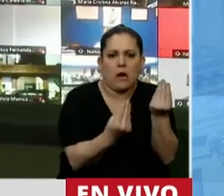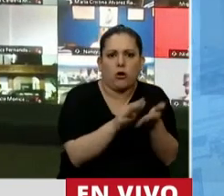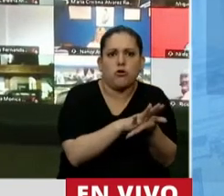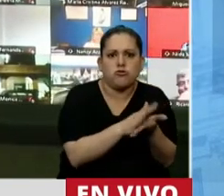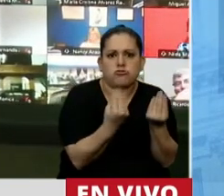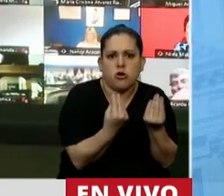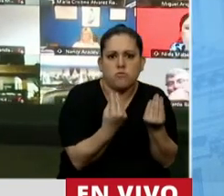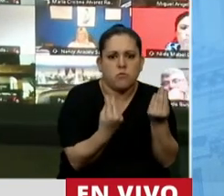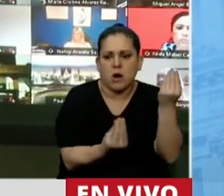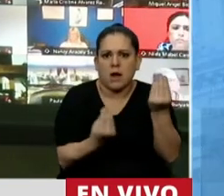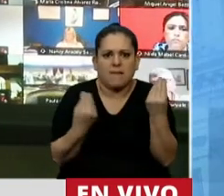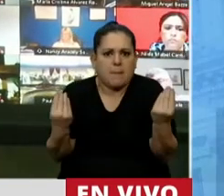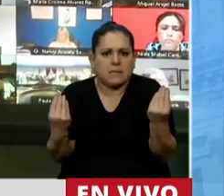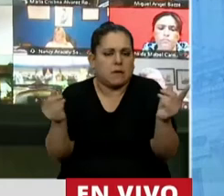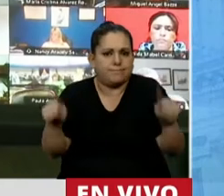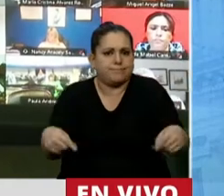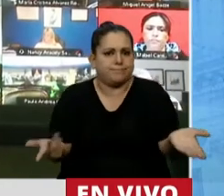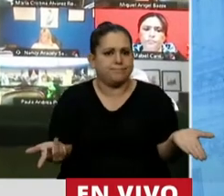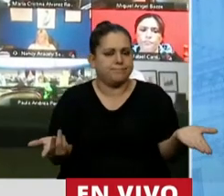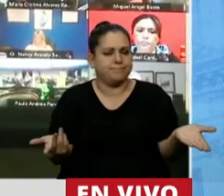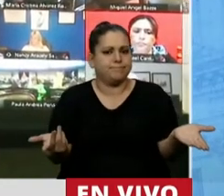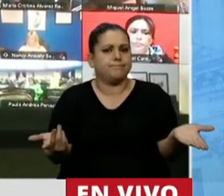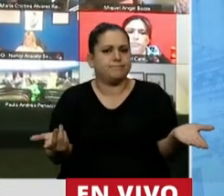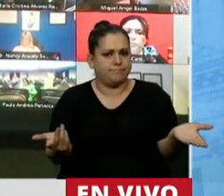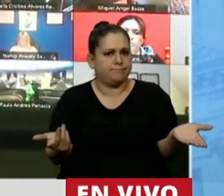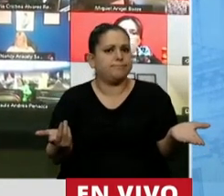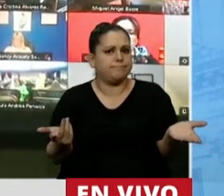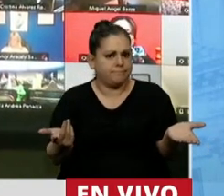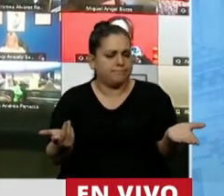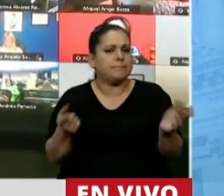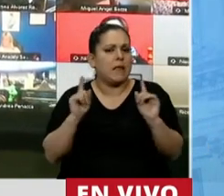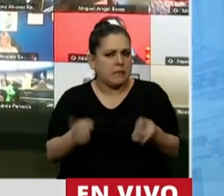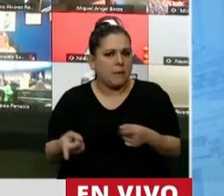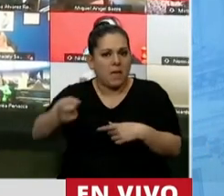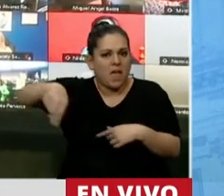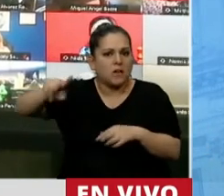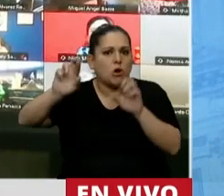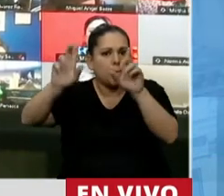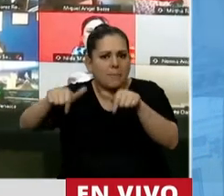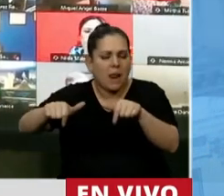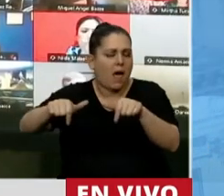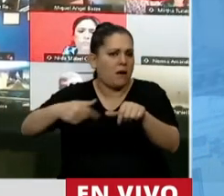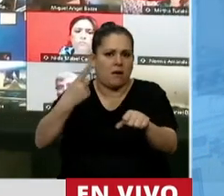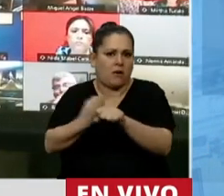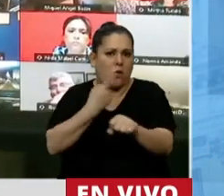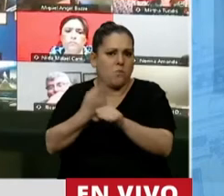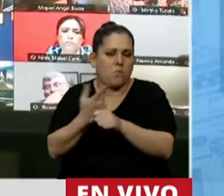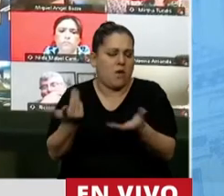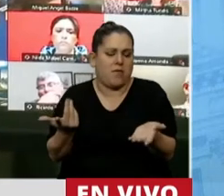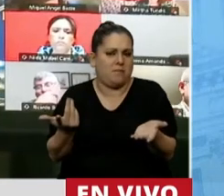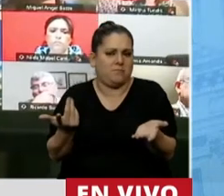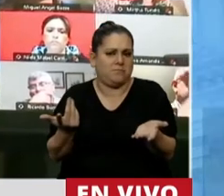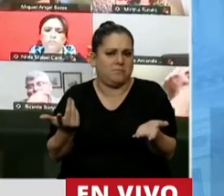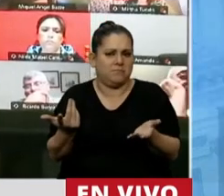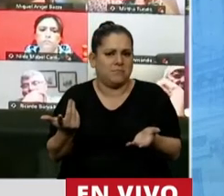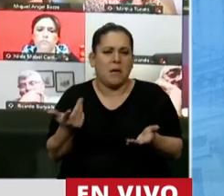su alrededor? Entonces, digo, acá le quitan incluso la posibilidad de que ellos planifiquen el desarrollo sostenible. Bueno,